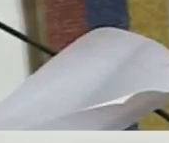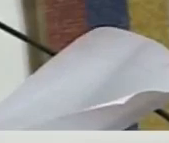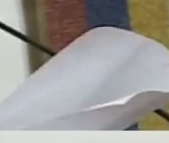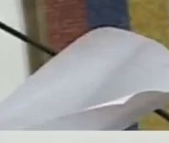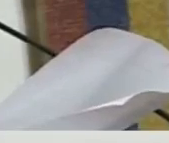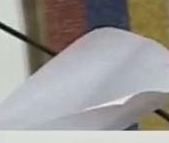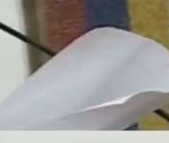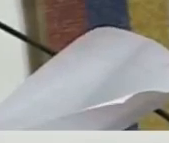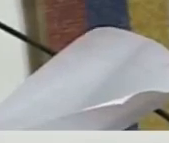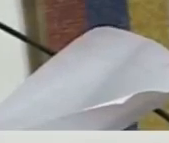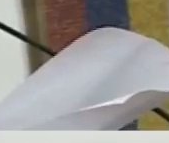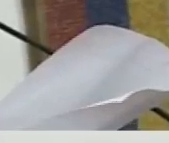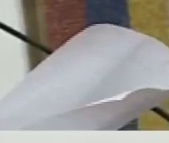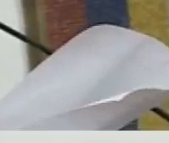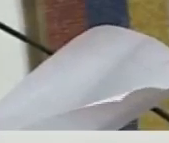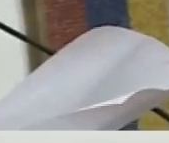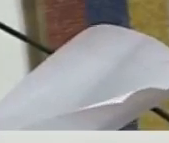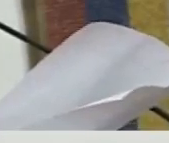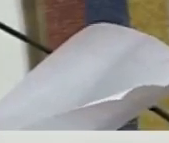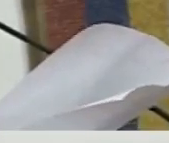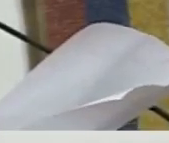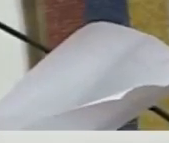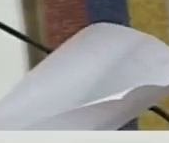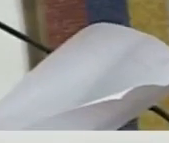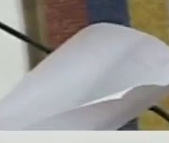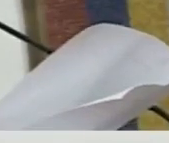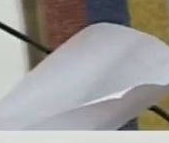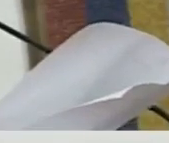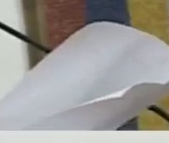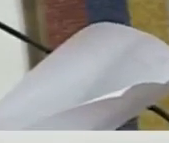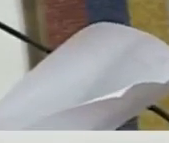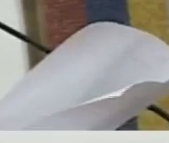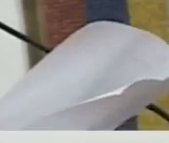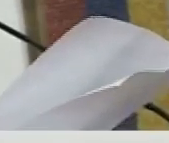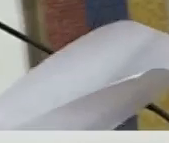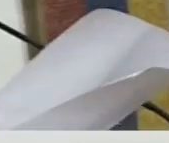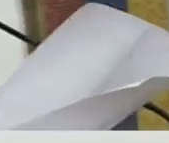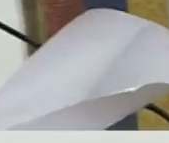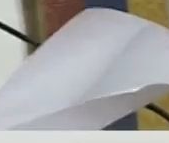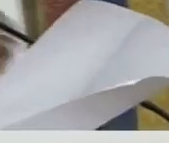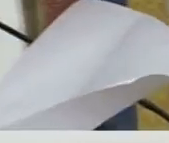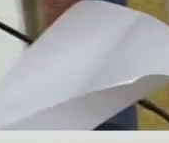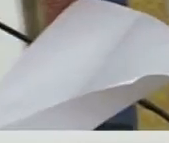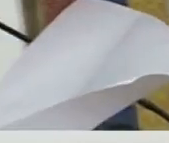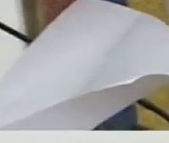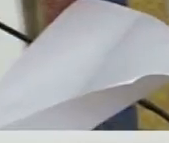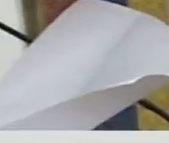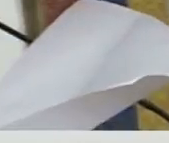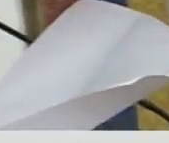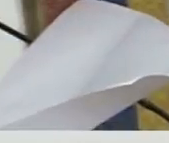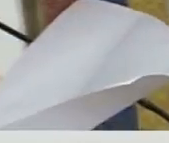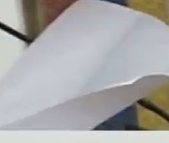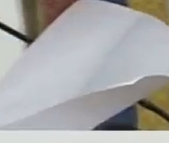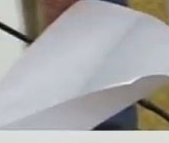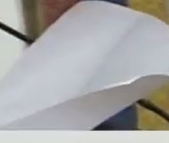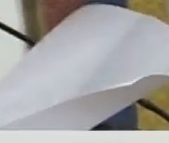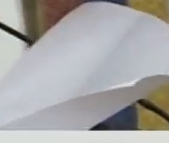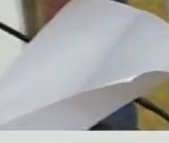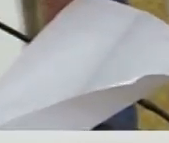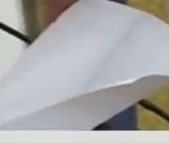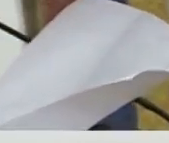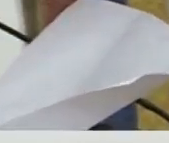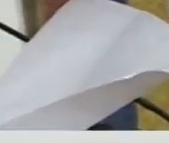Orgánica de Coordinación y Armonización de las Potestades Tributarias de los Estados y Municipios, acompañado de